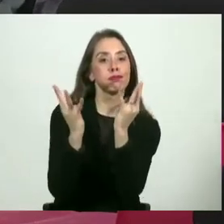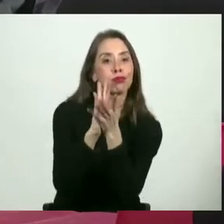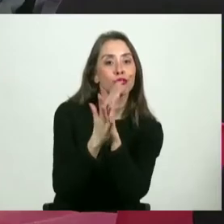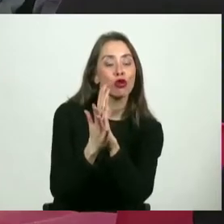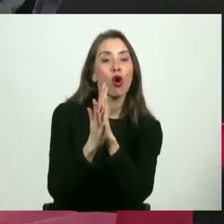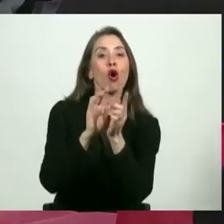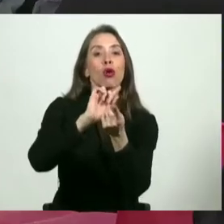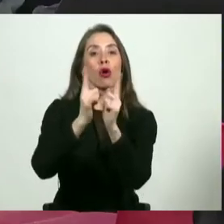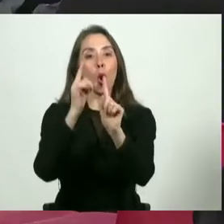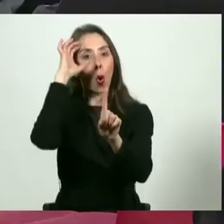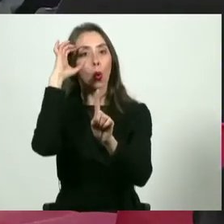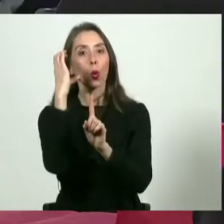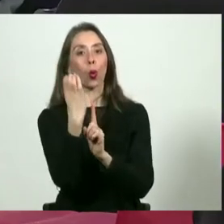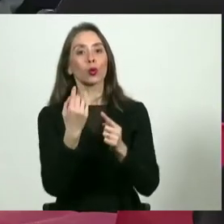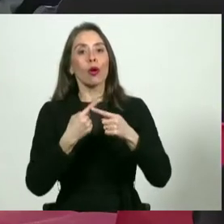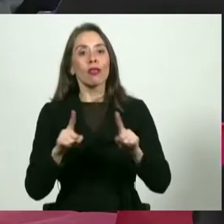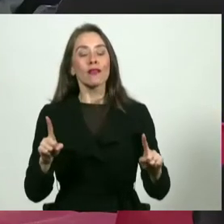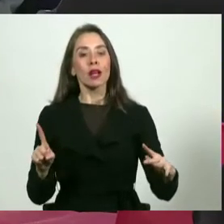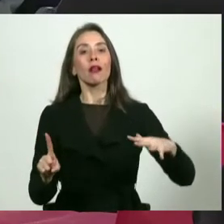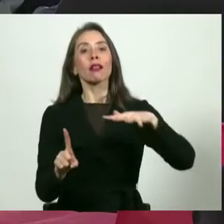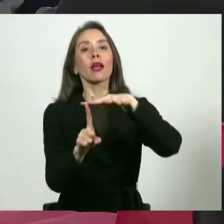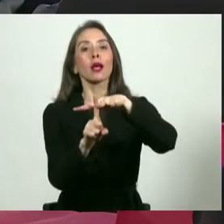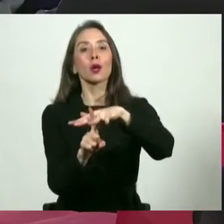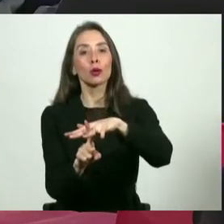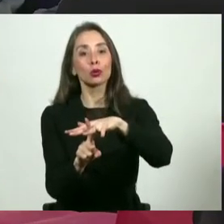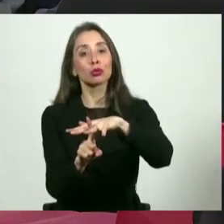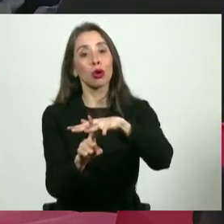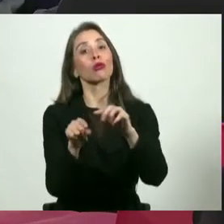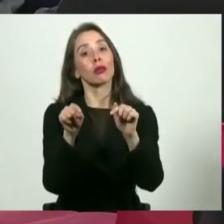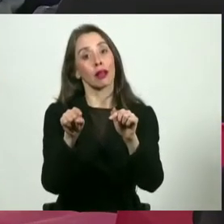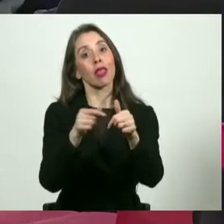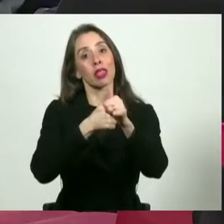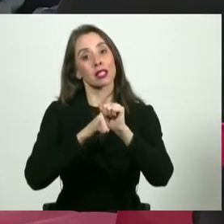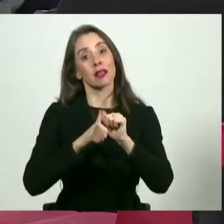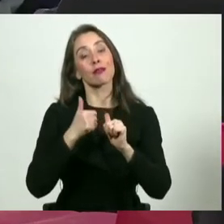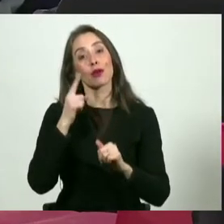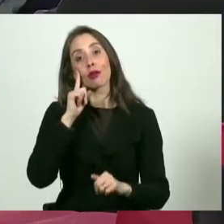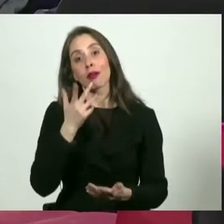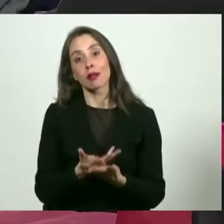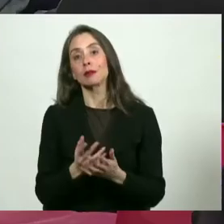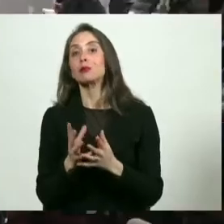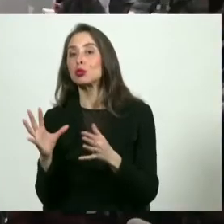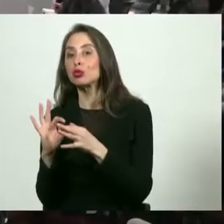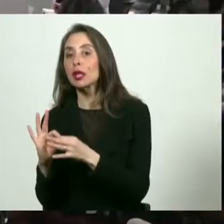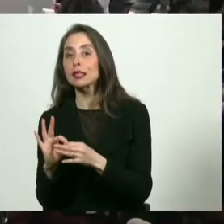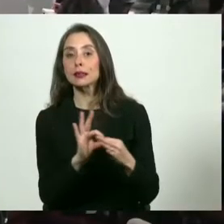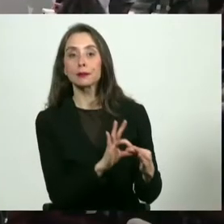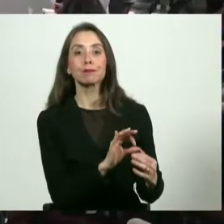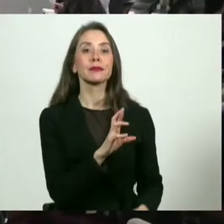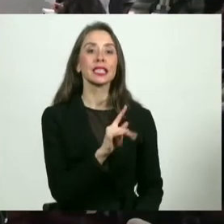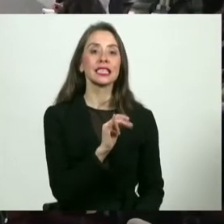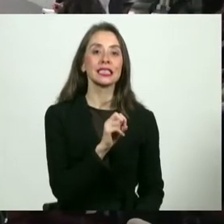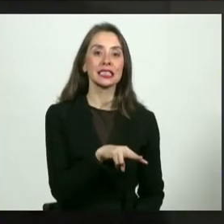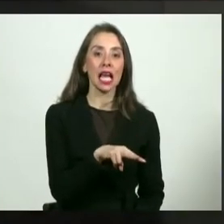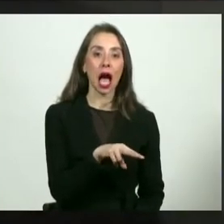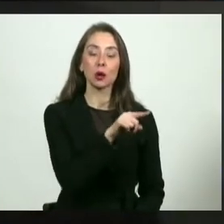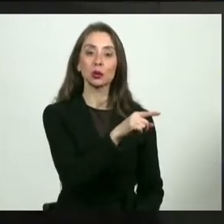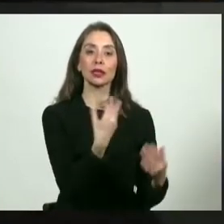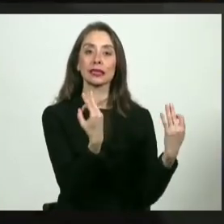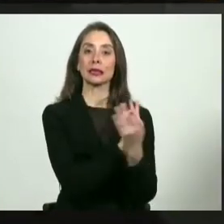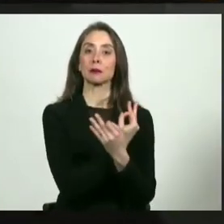construyendo esta cultura distinta de la inclusión, que me parece que es el gran desafío que tenemos. Muchas gracias. Don Cristian, usted nos